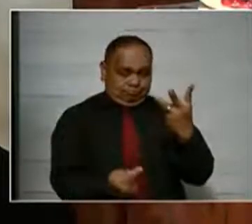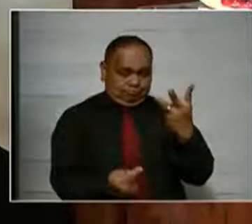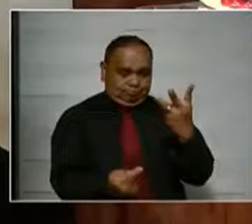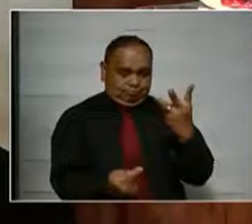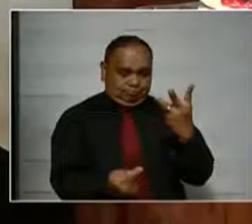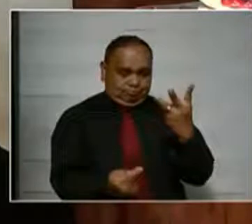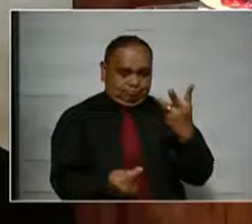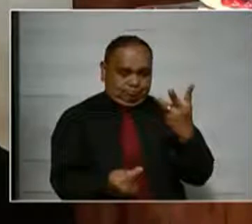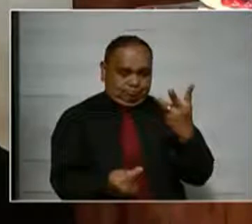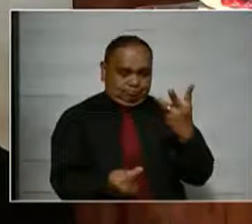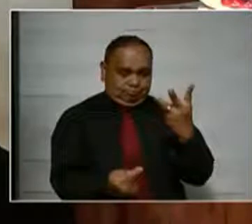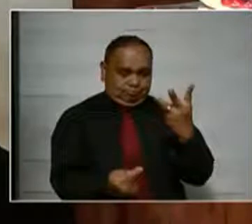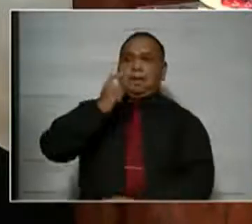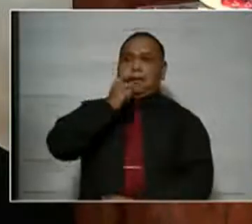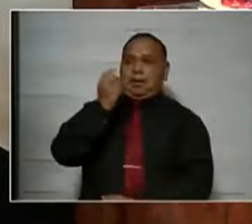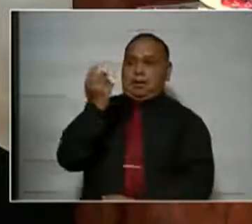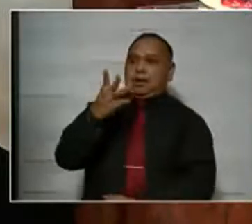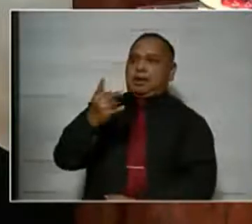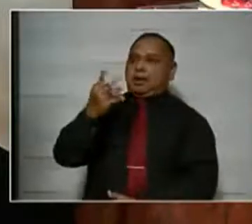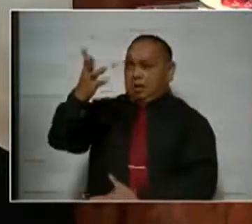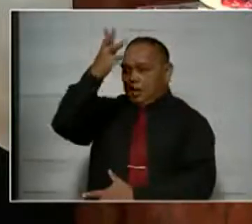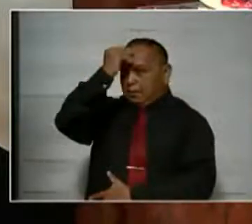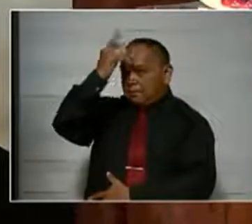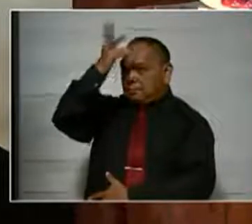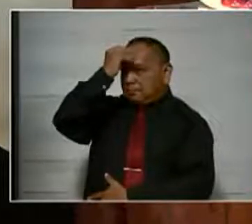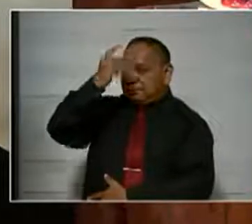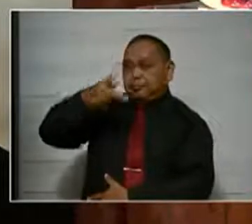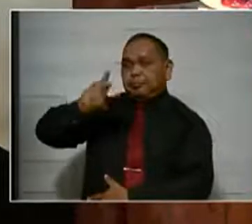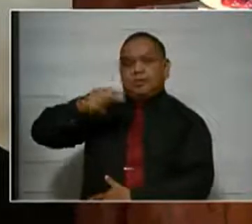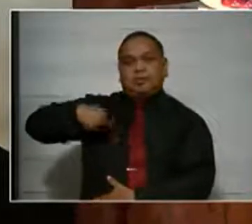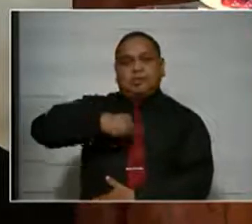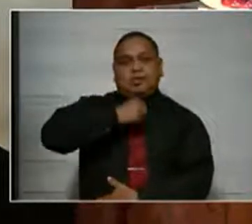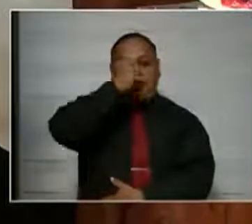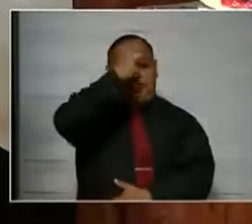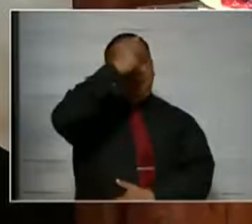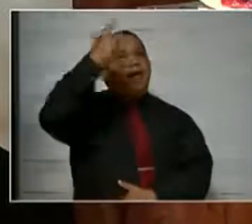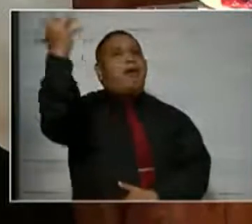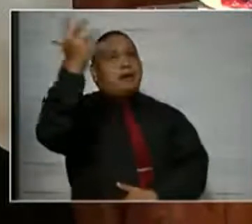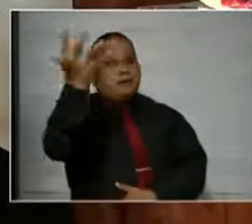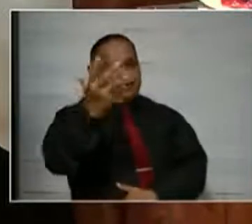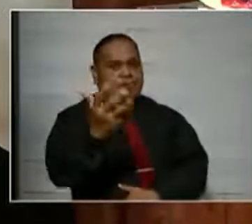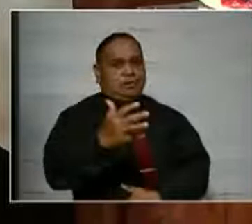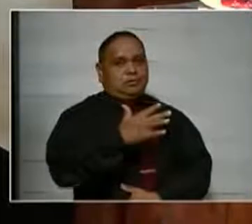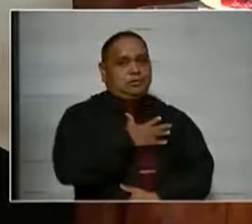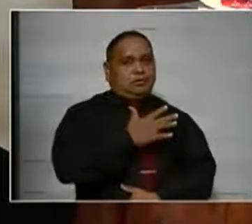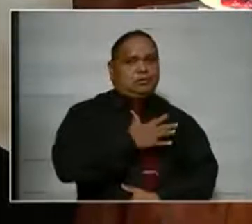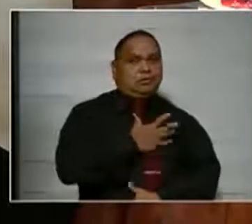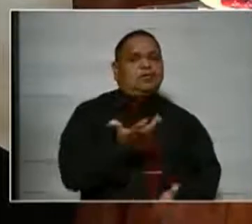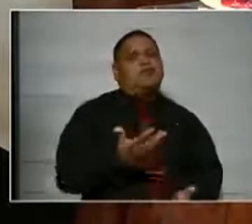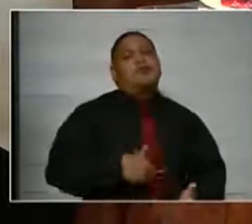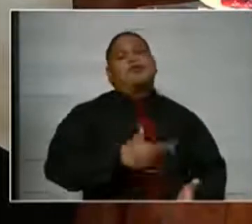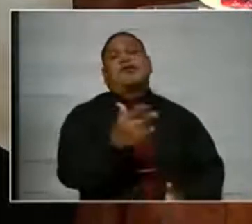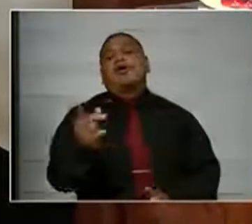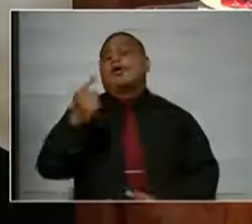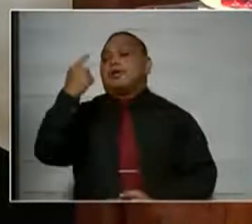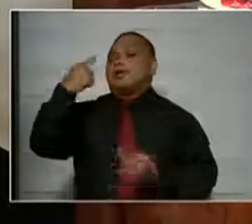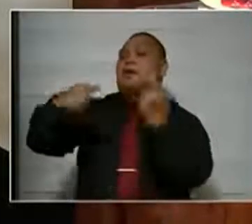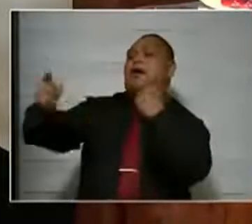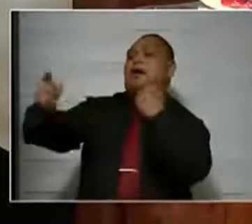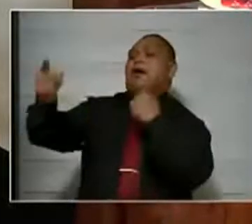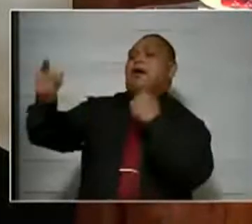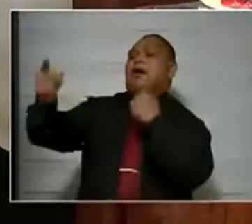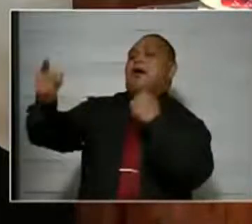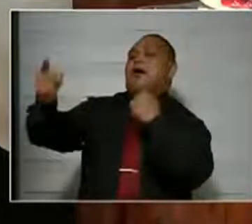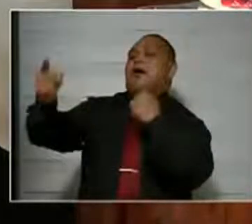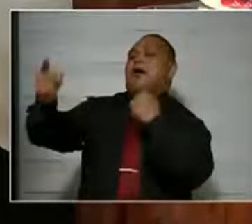Andrés Manuel así que de eso no nos van a acusar que los le decimos lo más que dice no es que yo me llevo con todos los líderes Como dijo